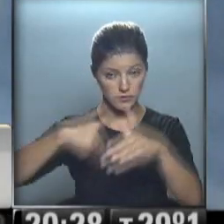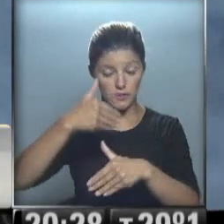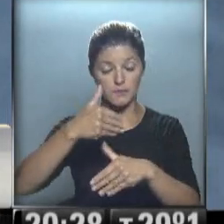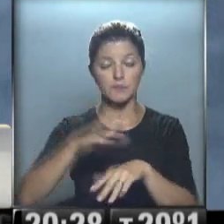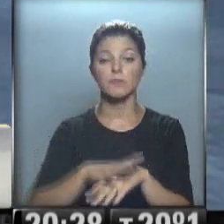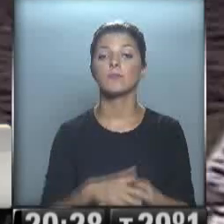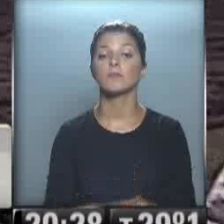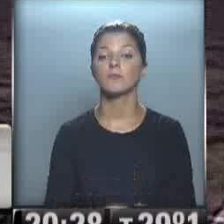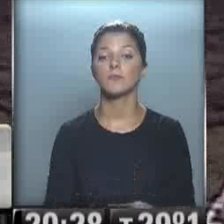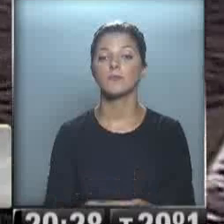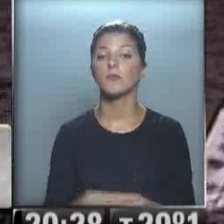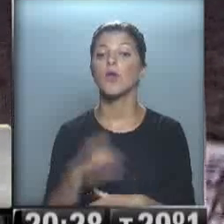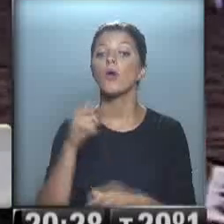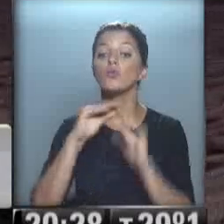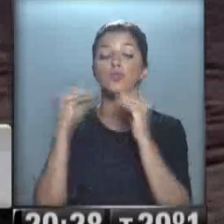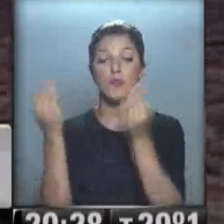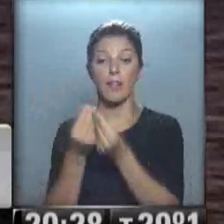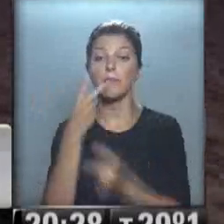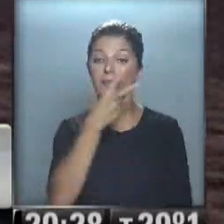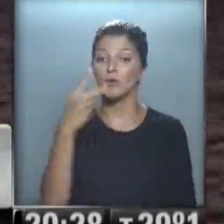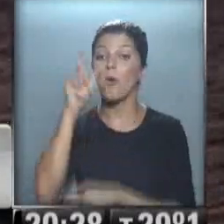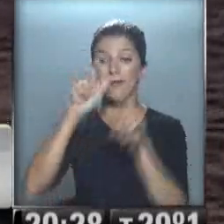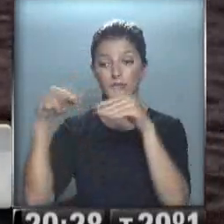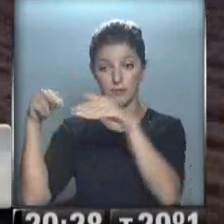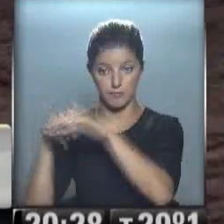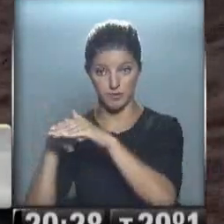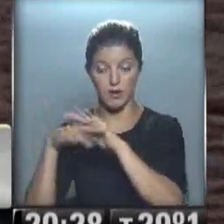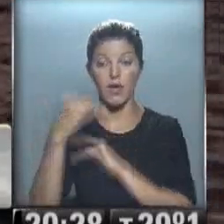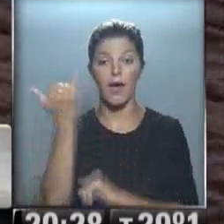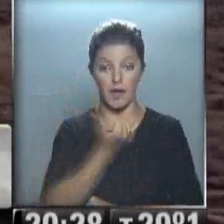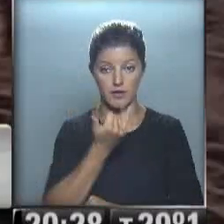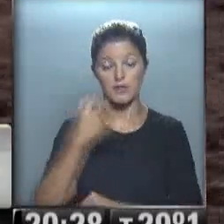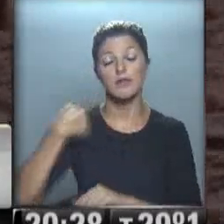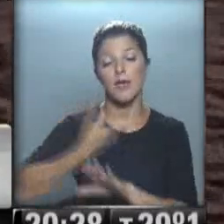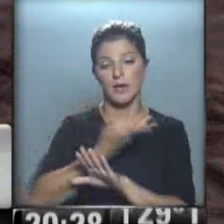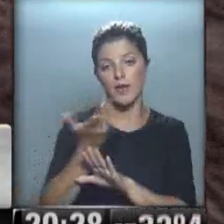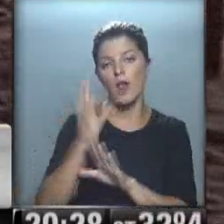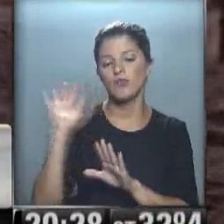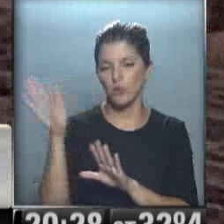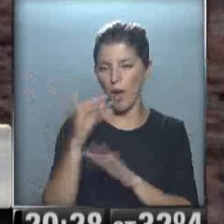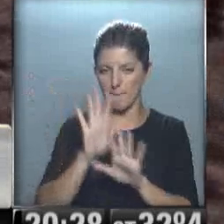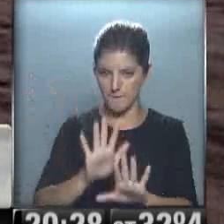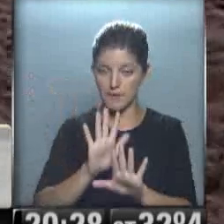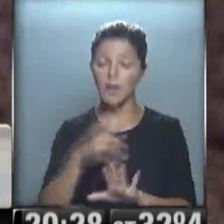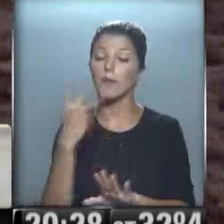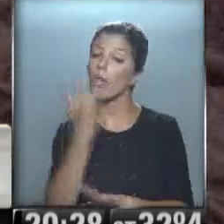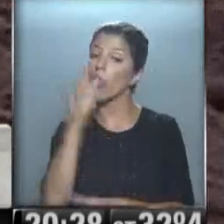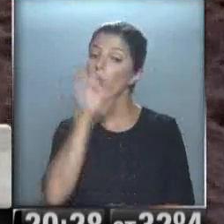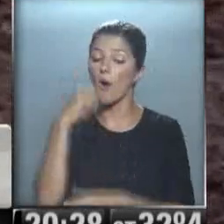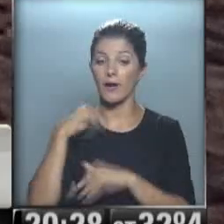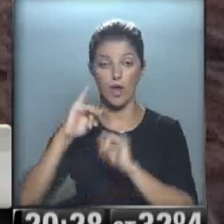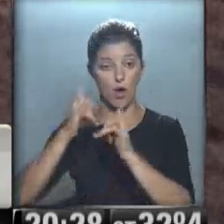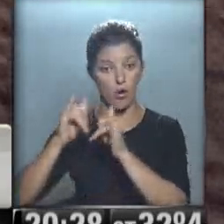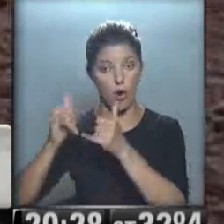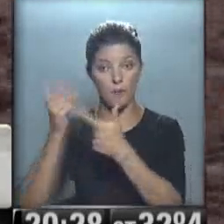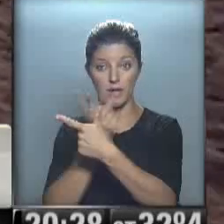teniendo 22 pacientes internados de los cuales la gran mayoría está fuera de peligro tenemos dos mujeres jóvenes